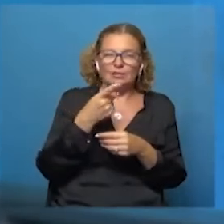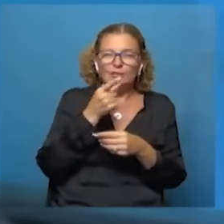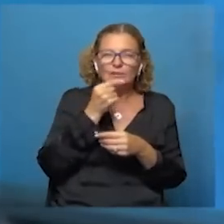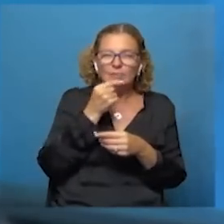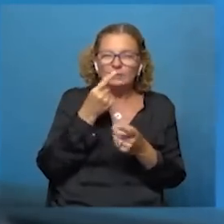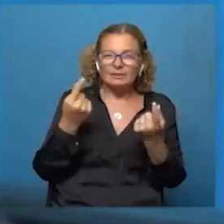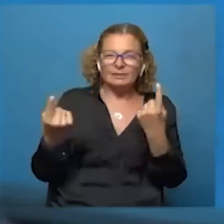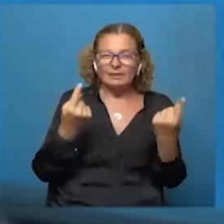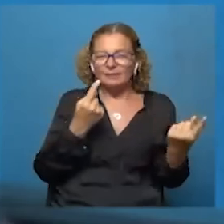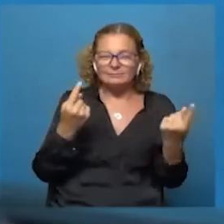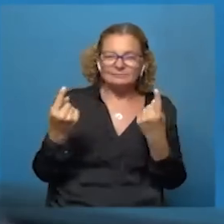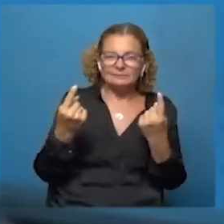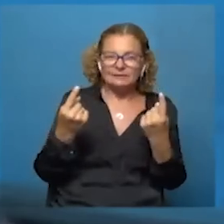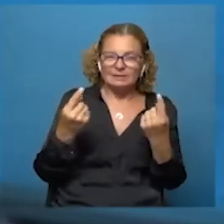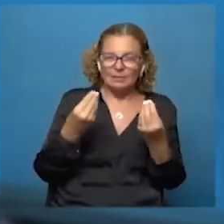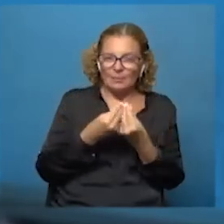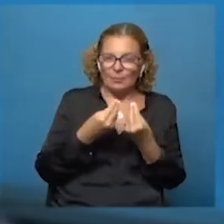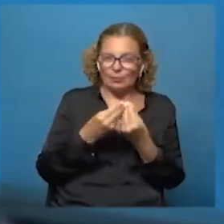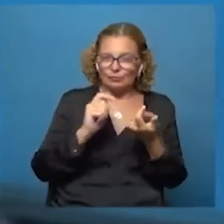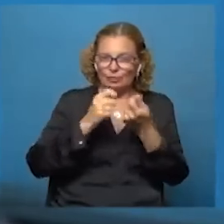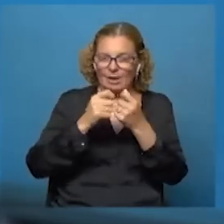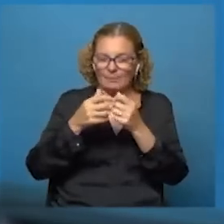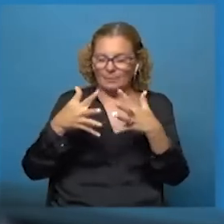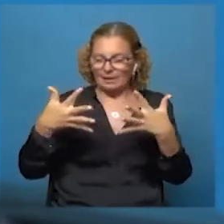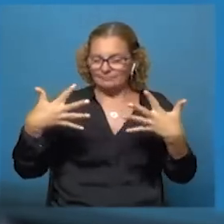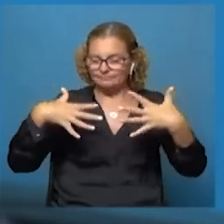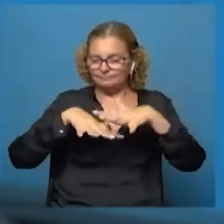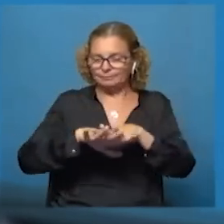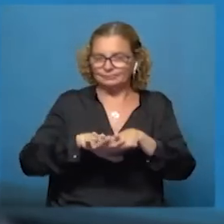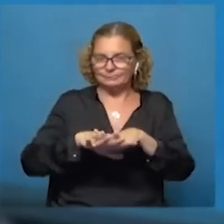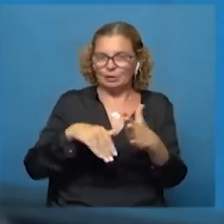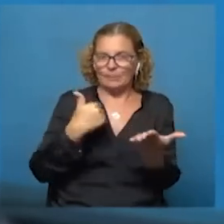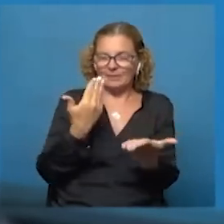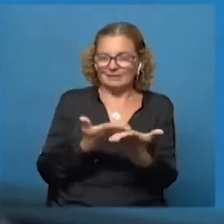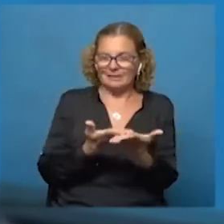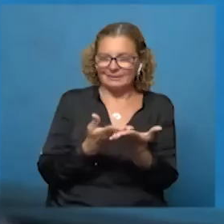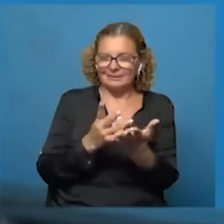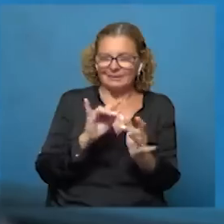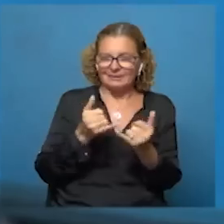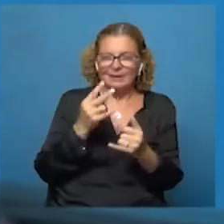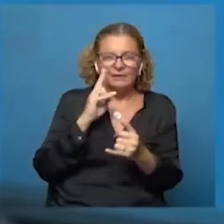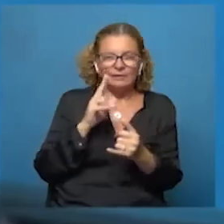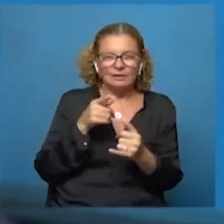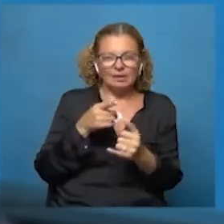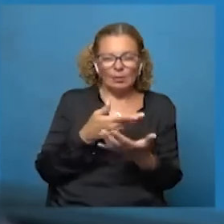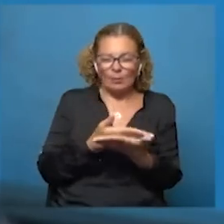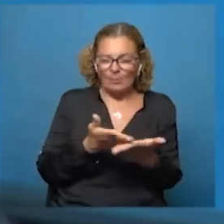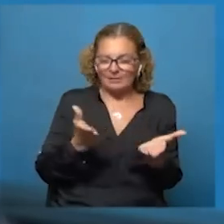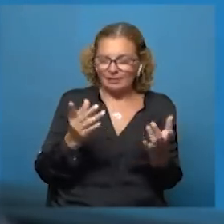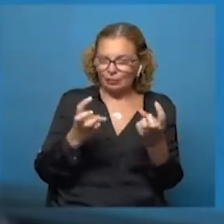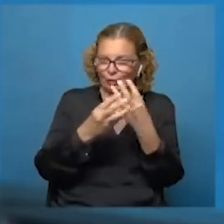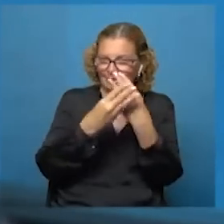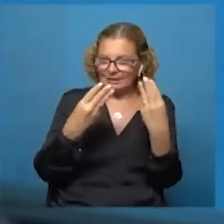yo creo que va a tener que haber un montón de cambios para armonizar lo que planteó ya ves que con esto te hago como un pantallazo